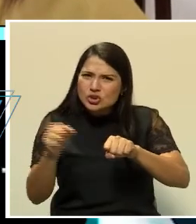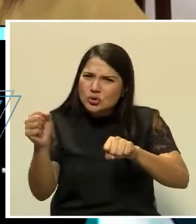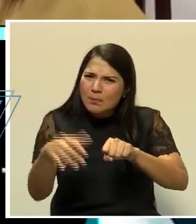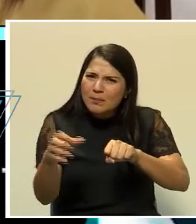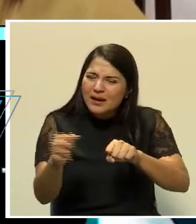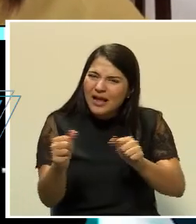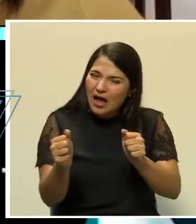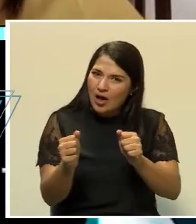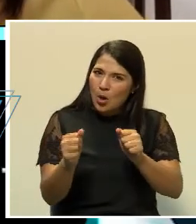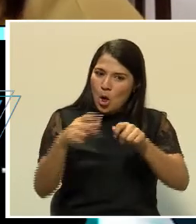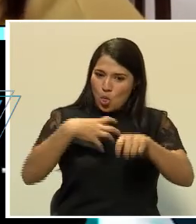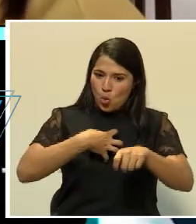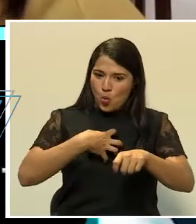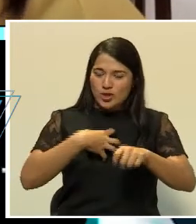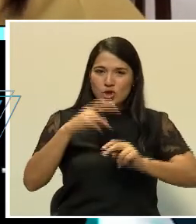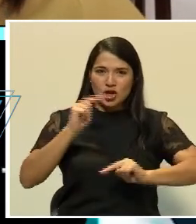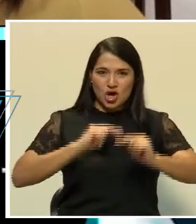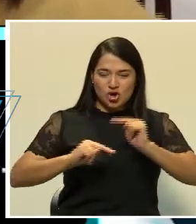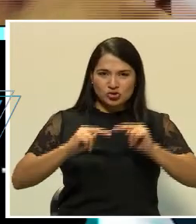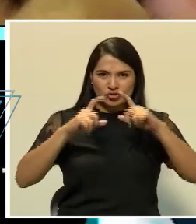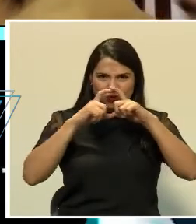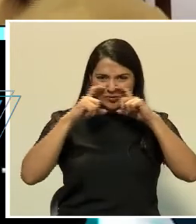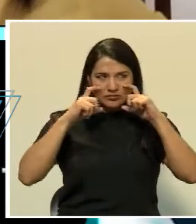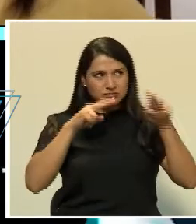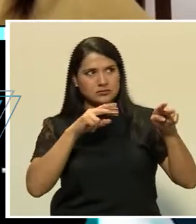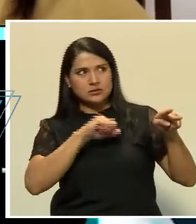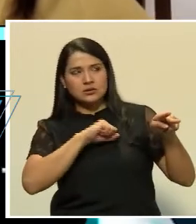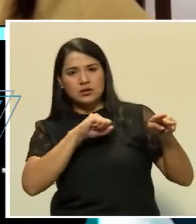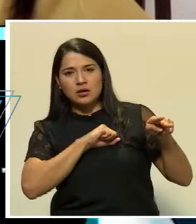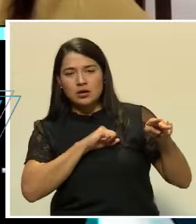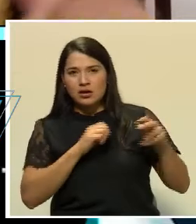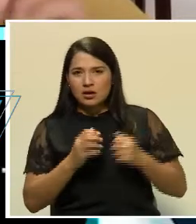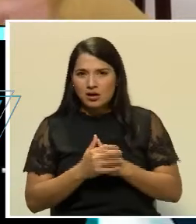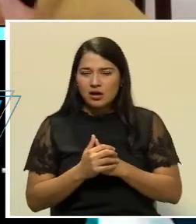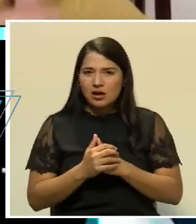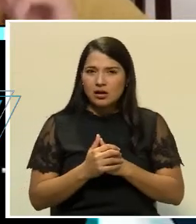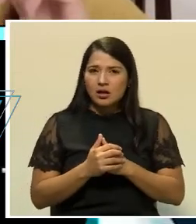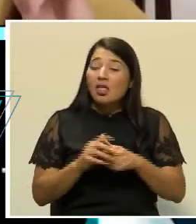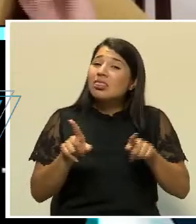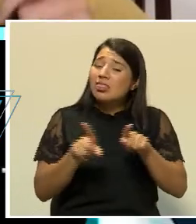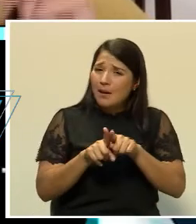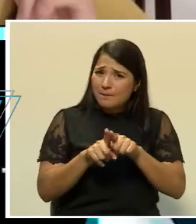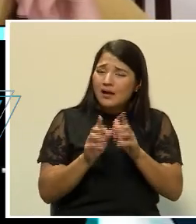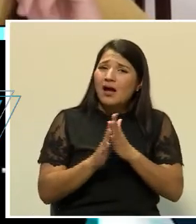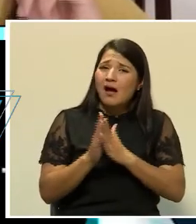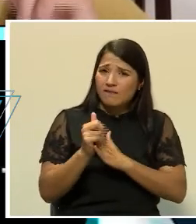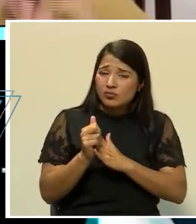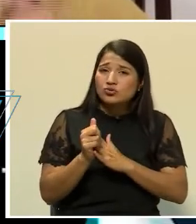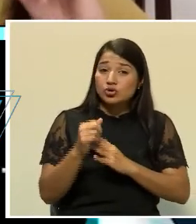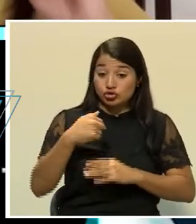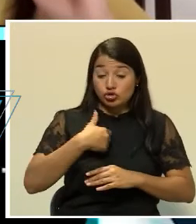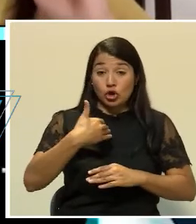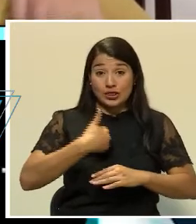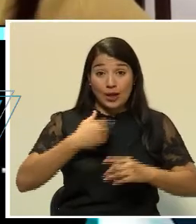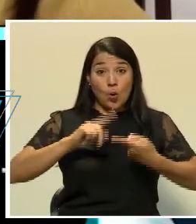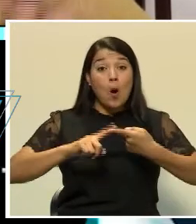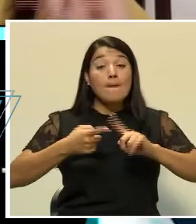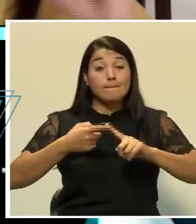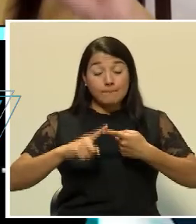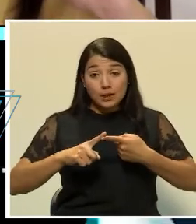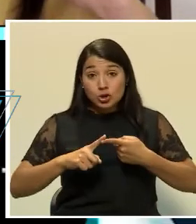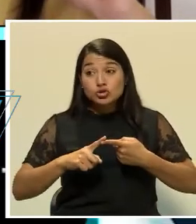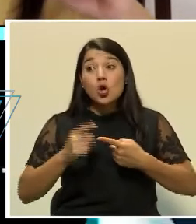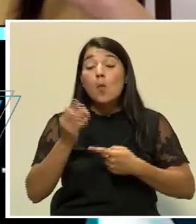con la gente con mascarilla y más bien se asustaban y hubo abusos. Tengo amigos que